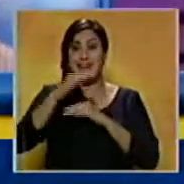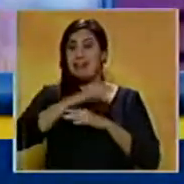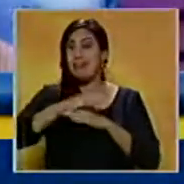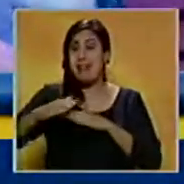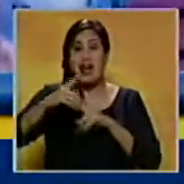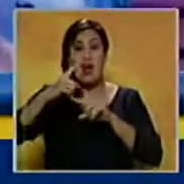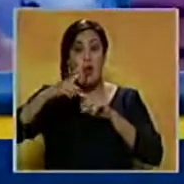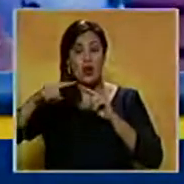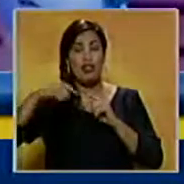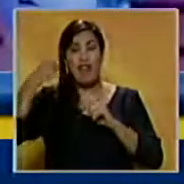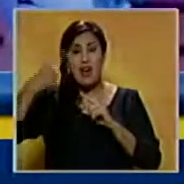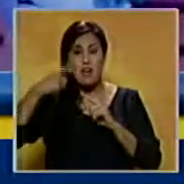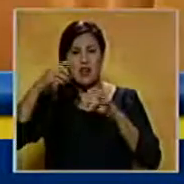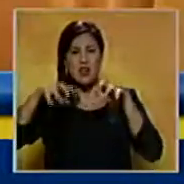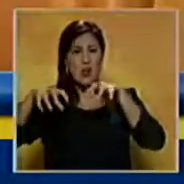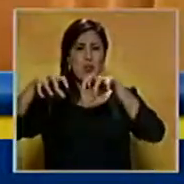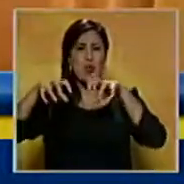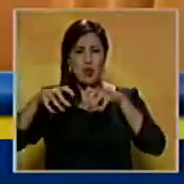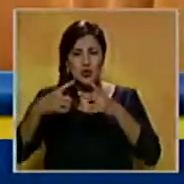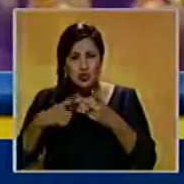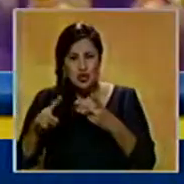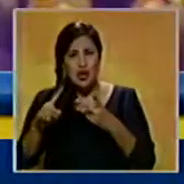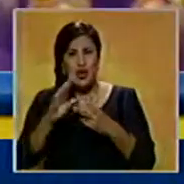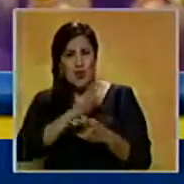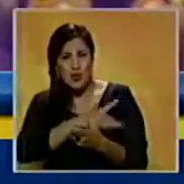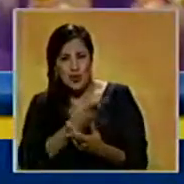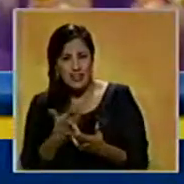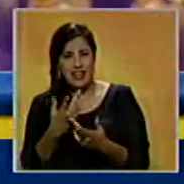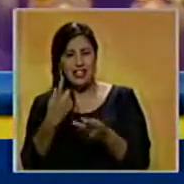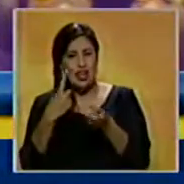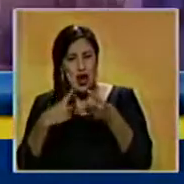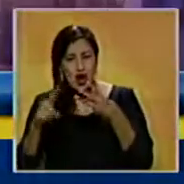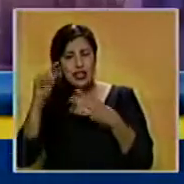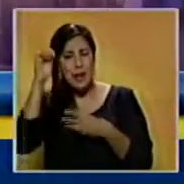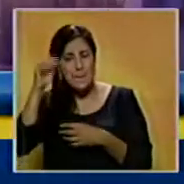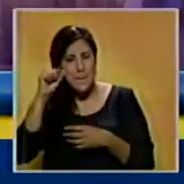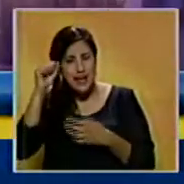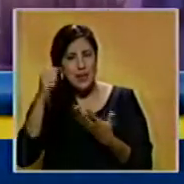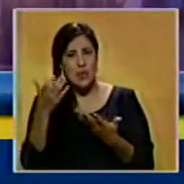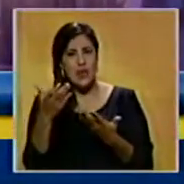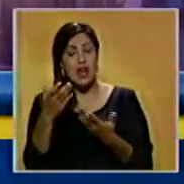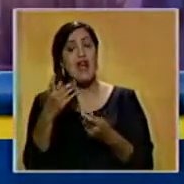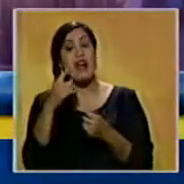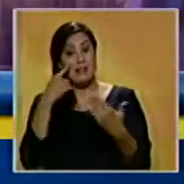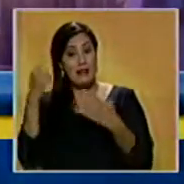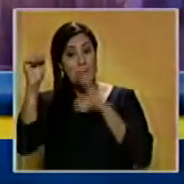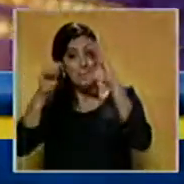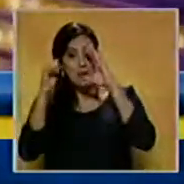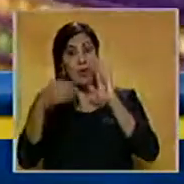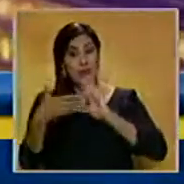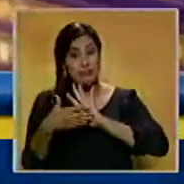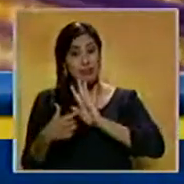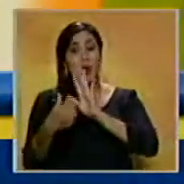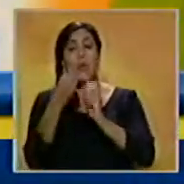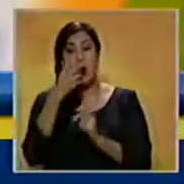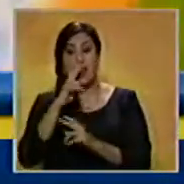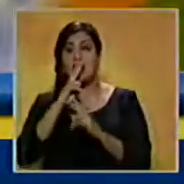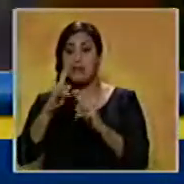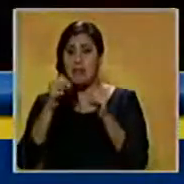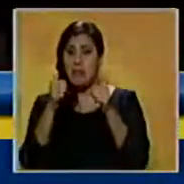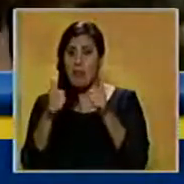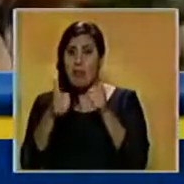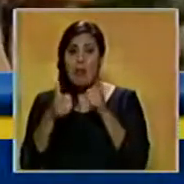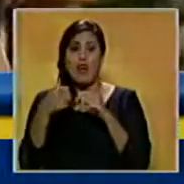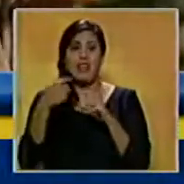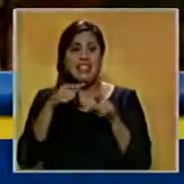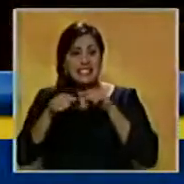de estrenos como Monster University, Big Hero y Frozen. El film animado ha recibido buenos comentarios por